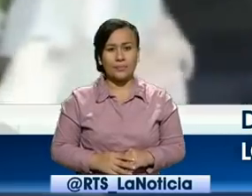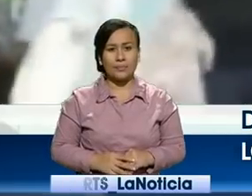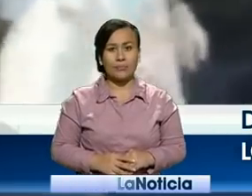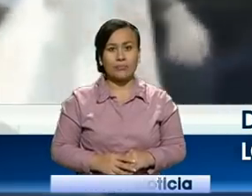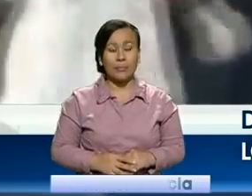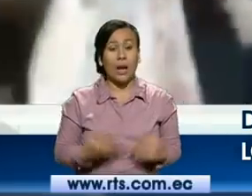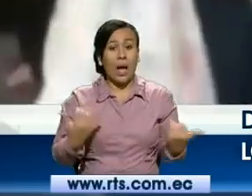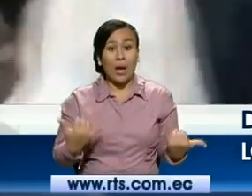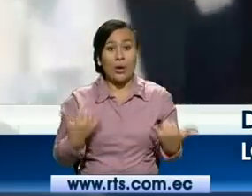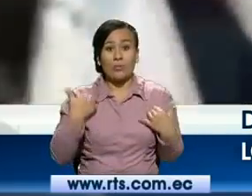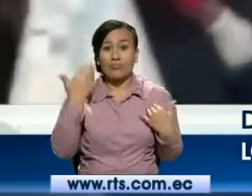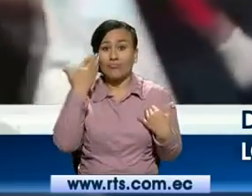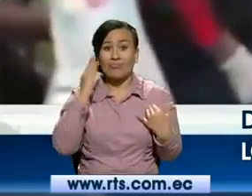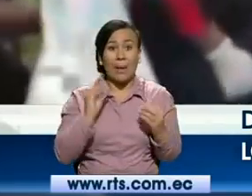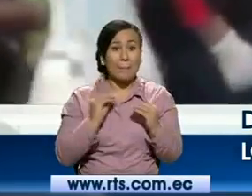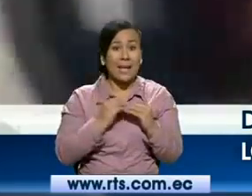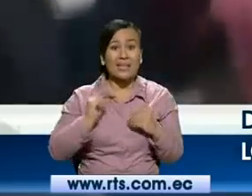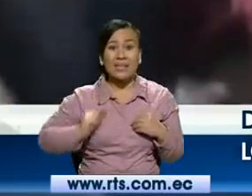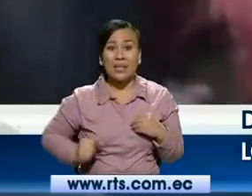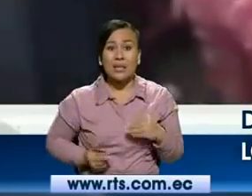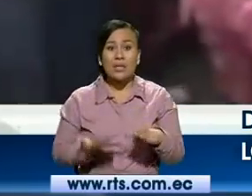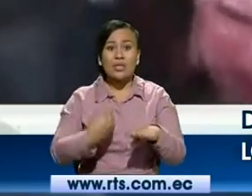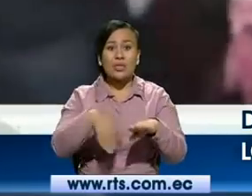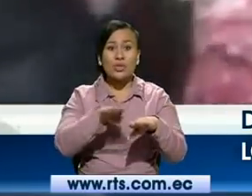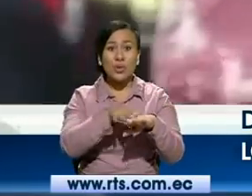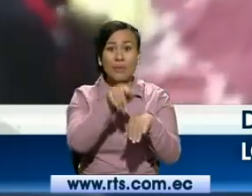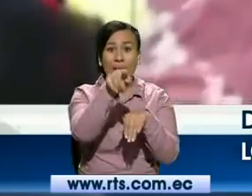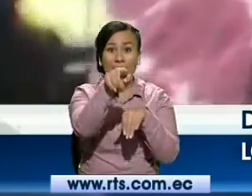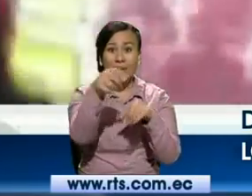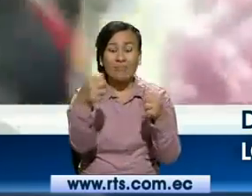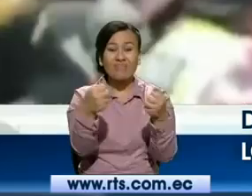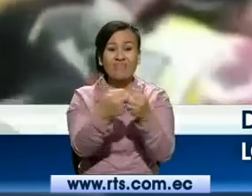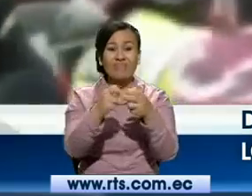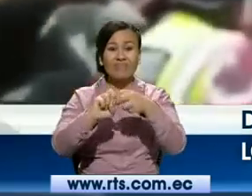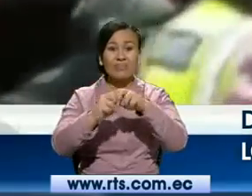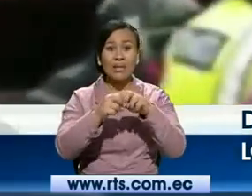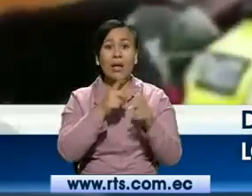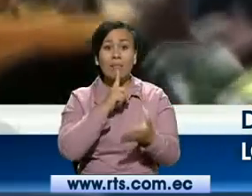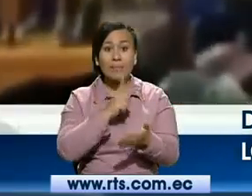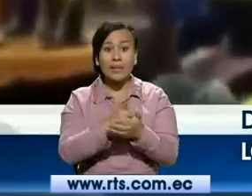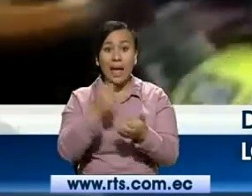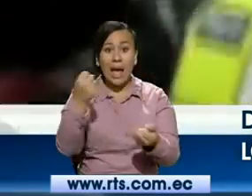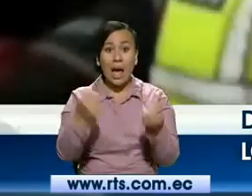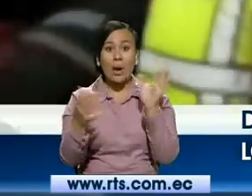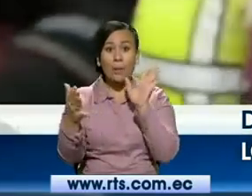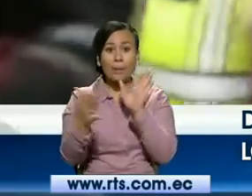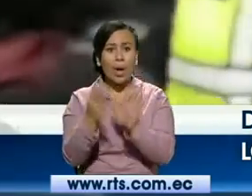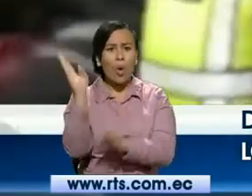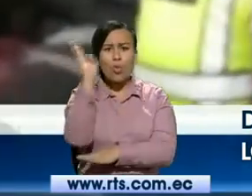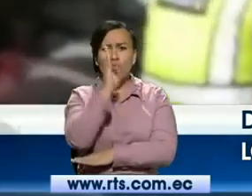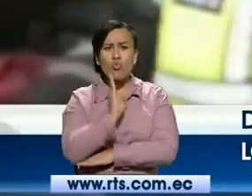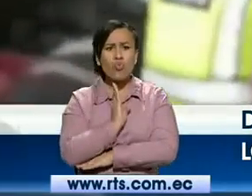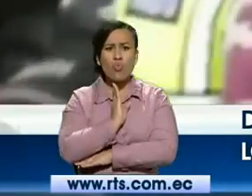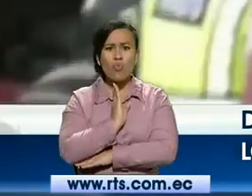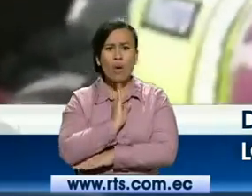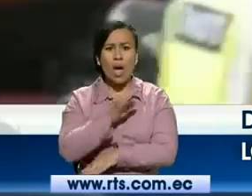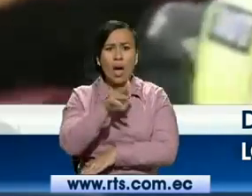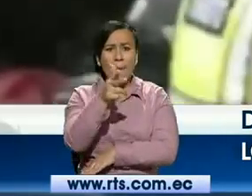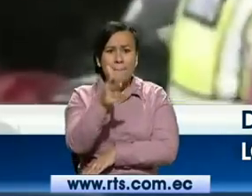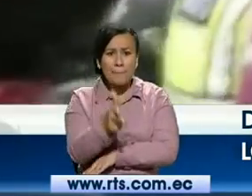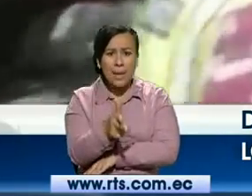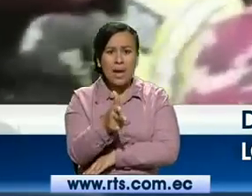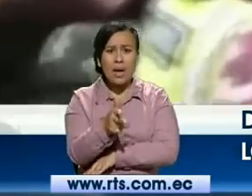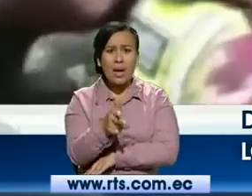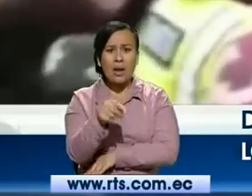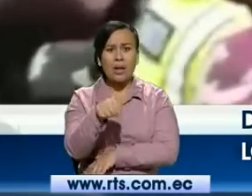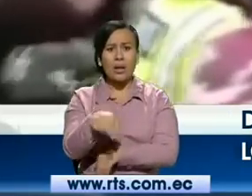Se desconocen mayores detalles en torno al percance. Lo cierto es que el vehículo liviano jamás se habría detenido en esa zona